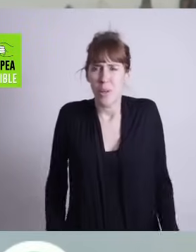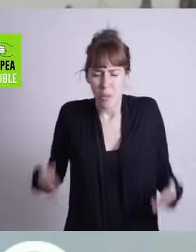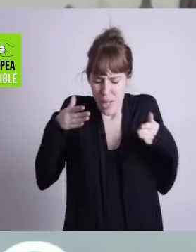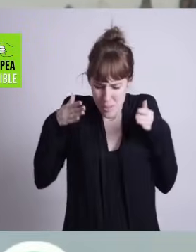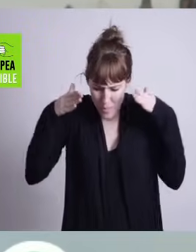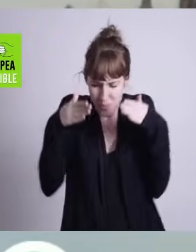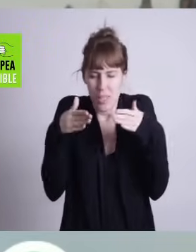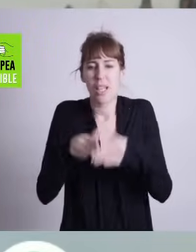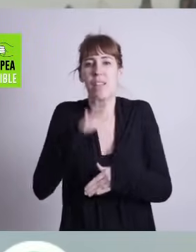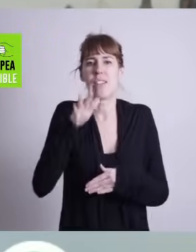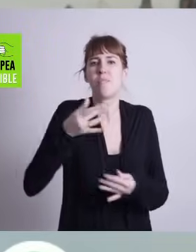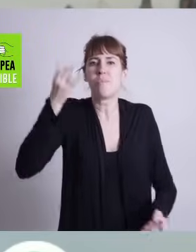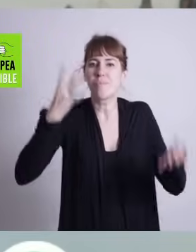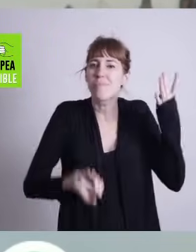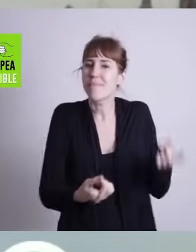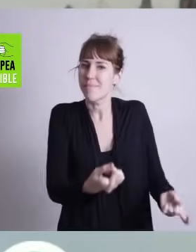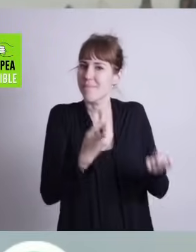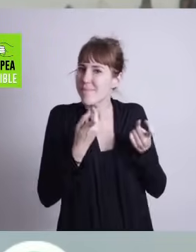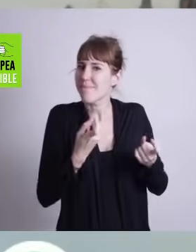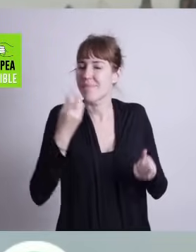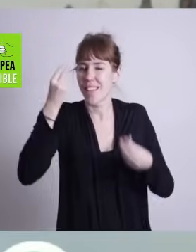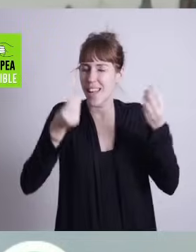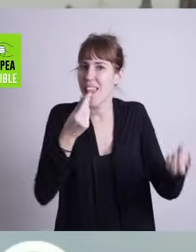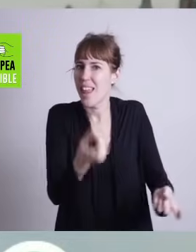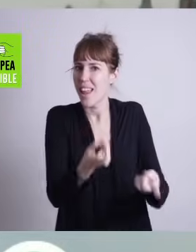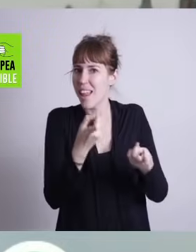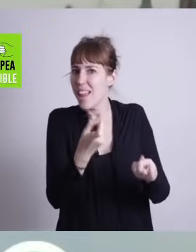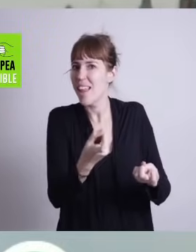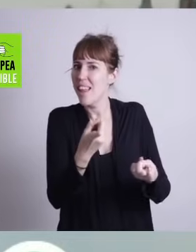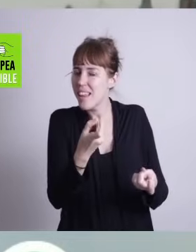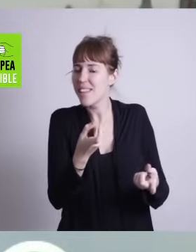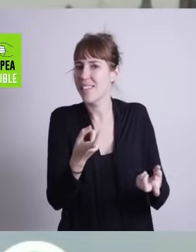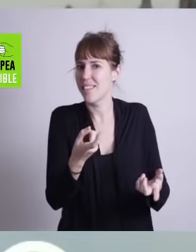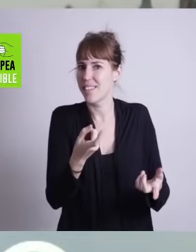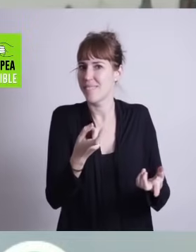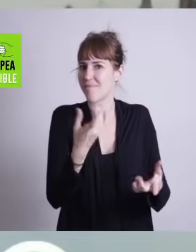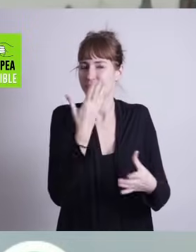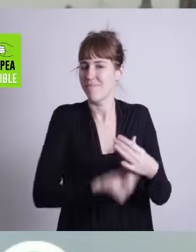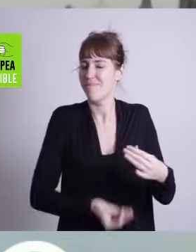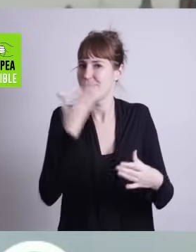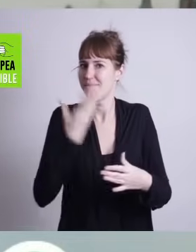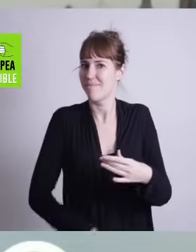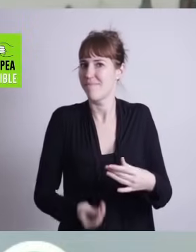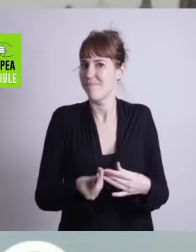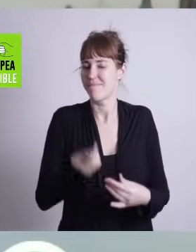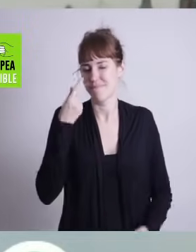por creencias o por ideas que nos han inculcado y que es tan incompleta la información.